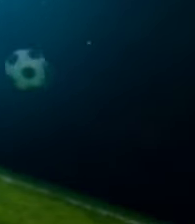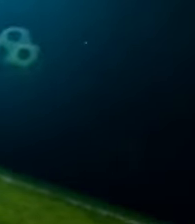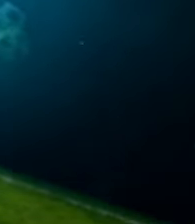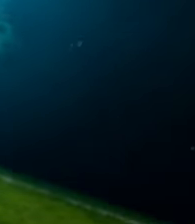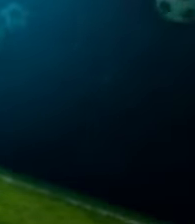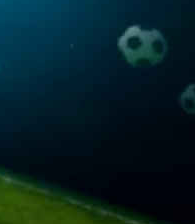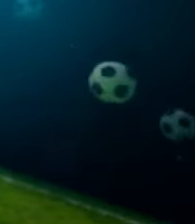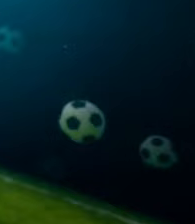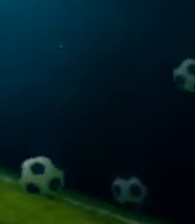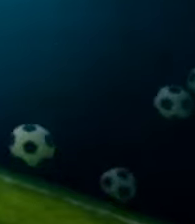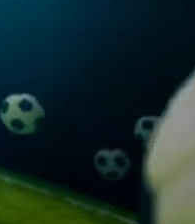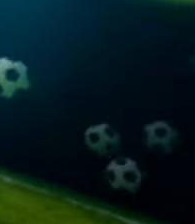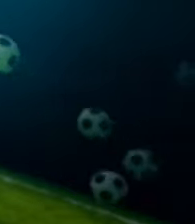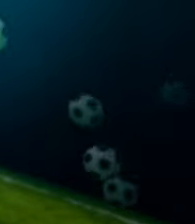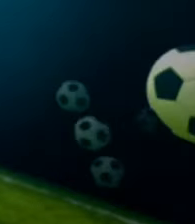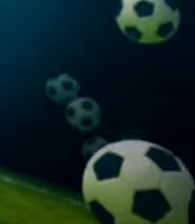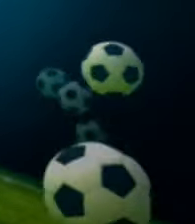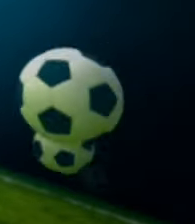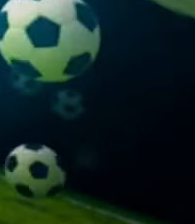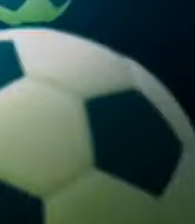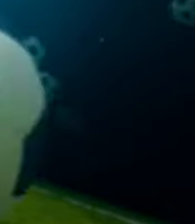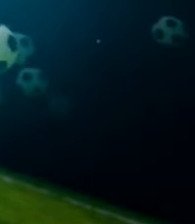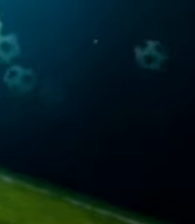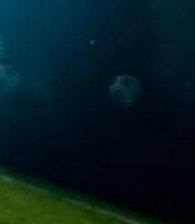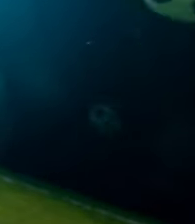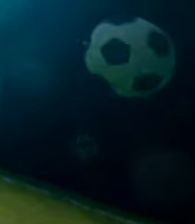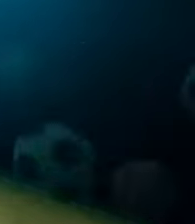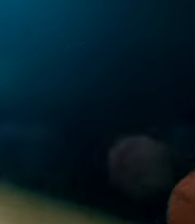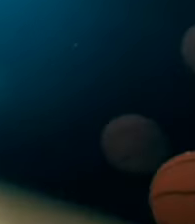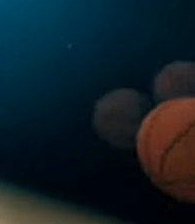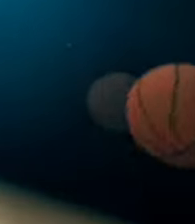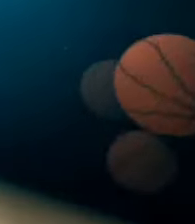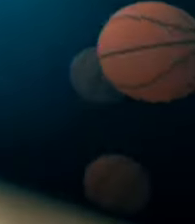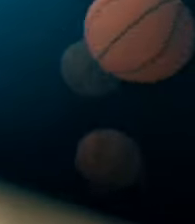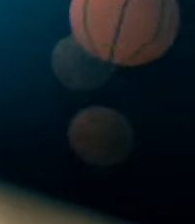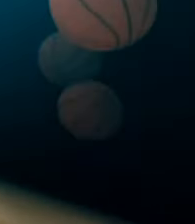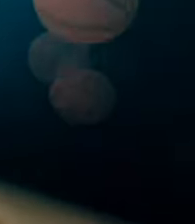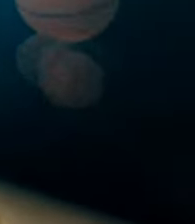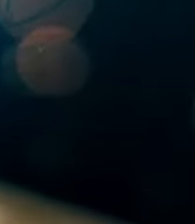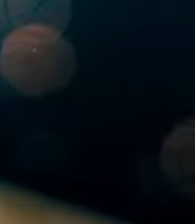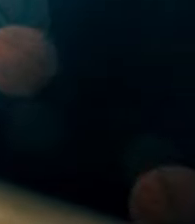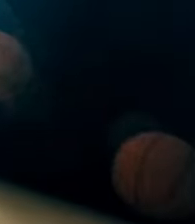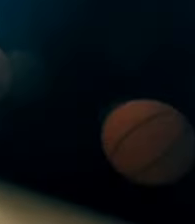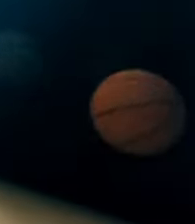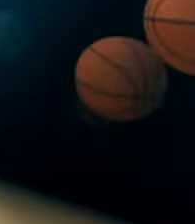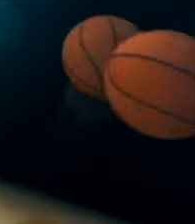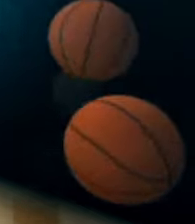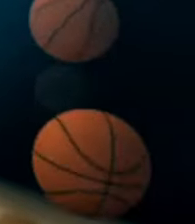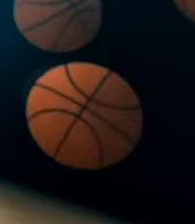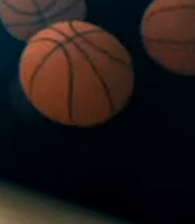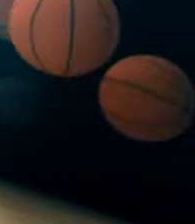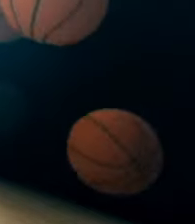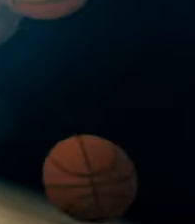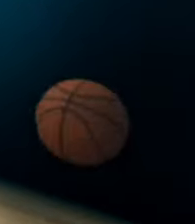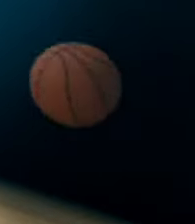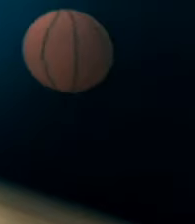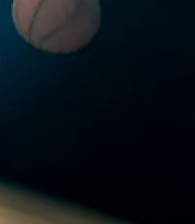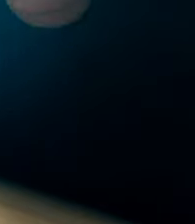para instalaciones de cronómetro, que nos indica que estamos a 246 días del inicio de la fiesta